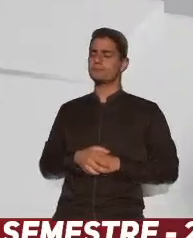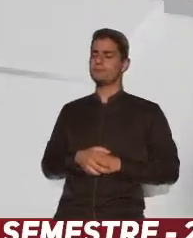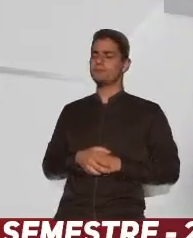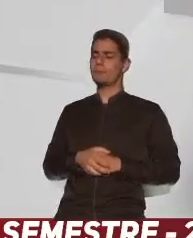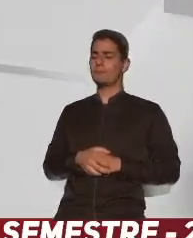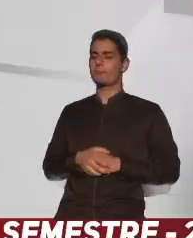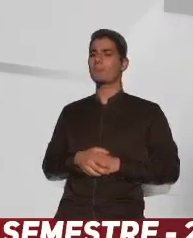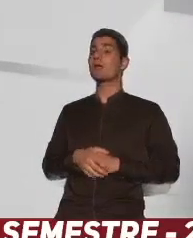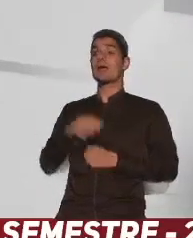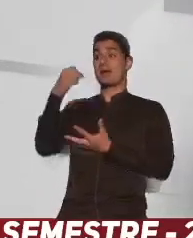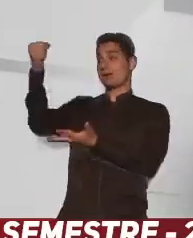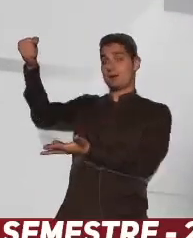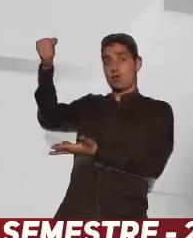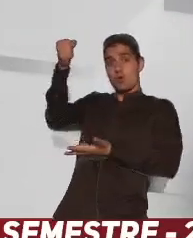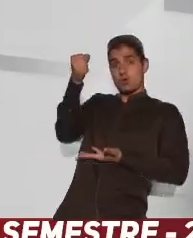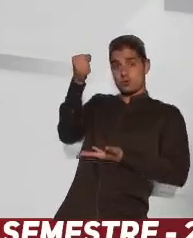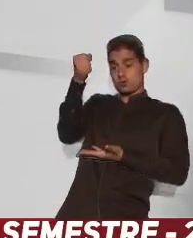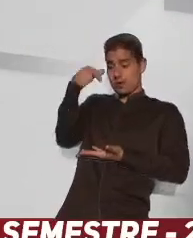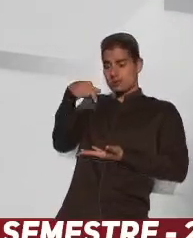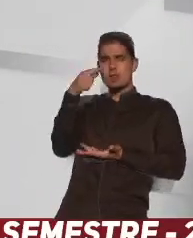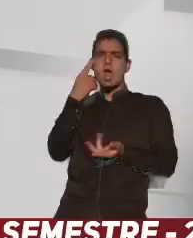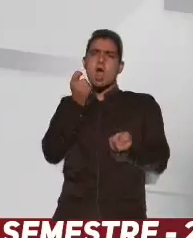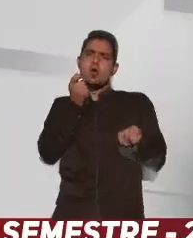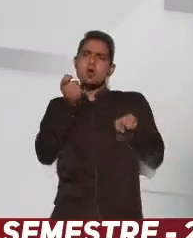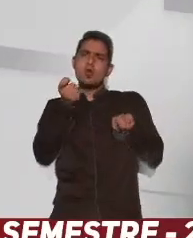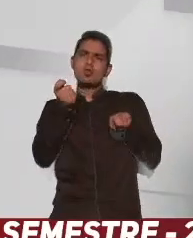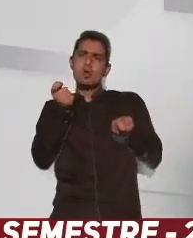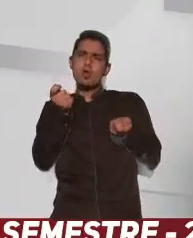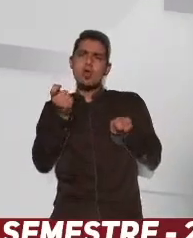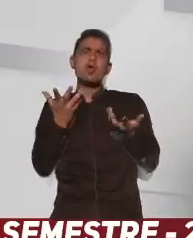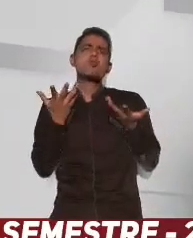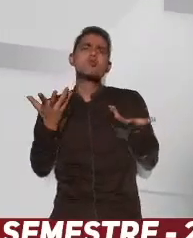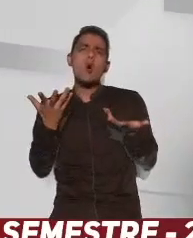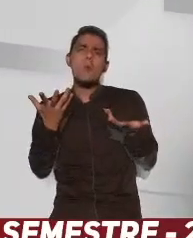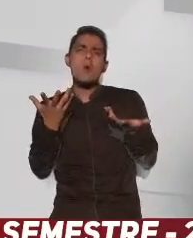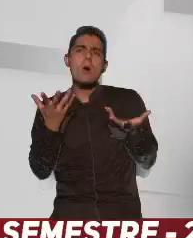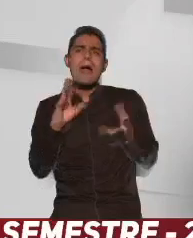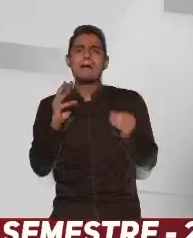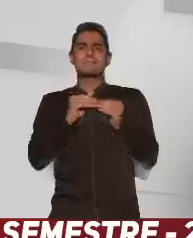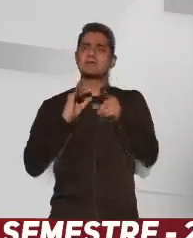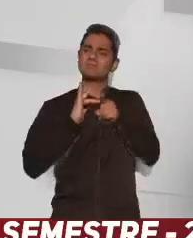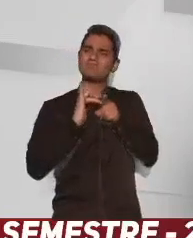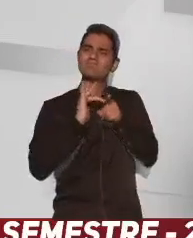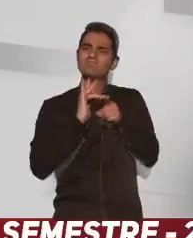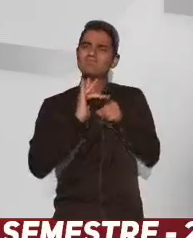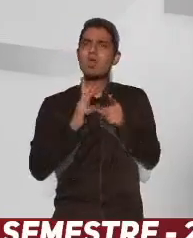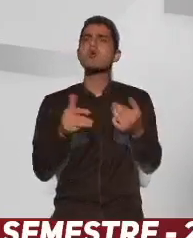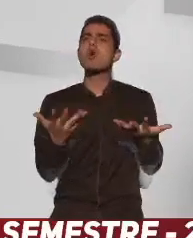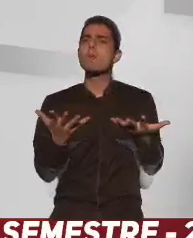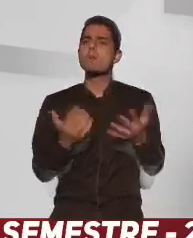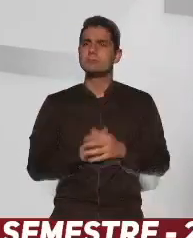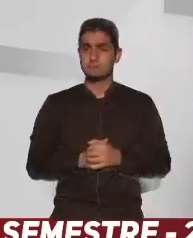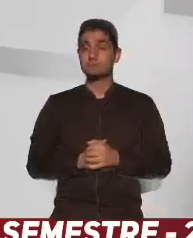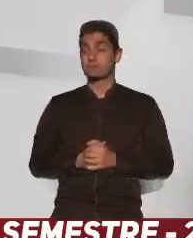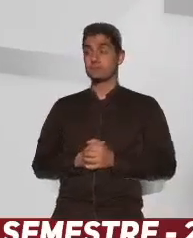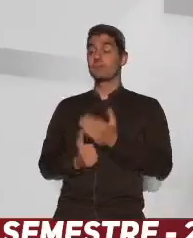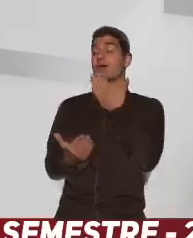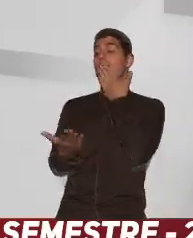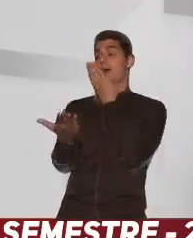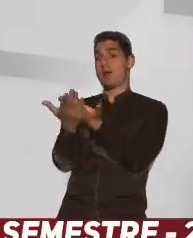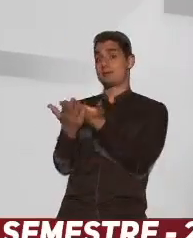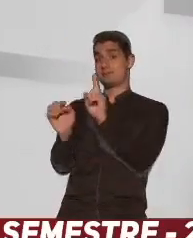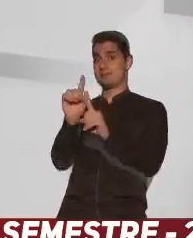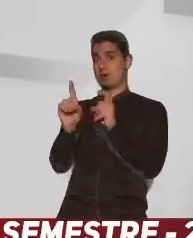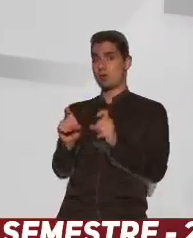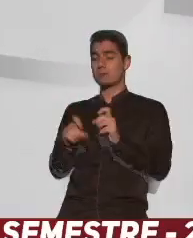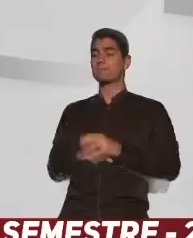de los recursos y cómo se materializa, coronel? Gracias por la pregunta. Bueno, el control de los recursos no